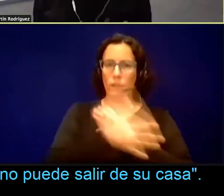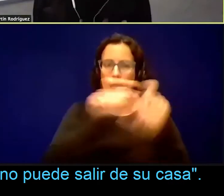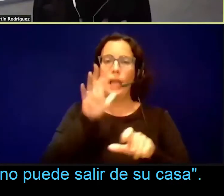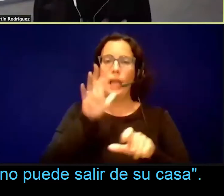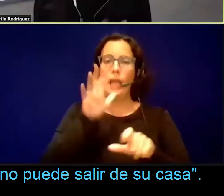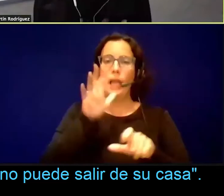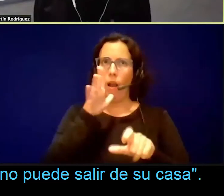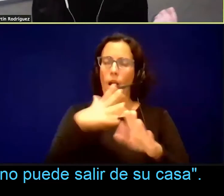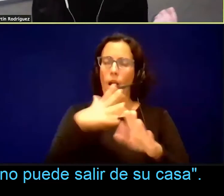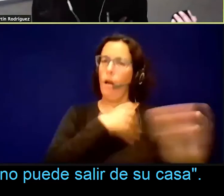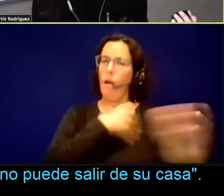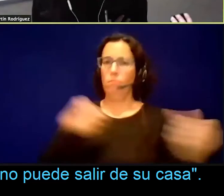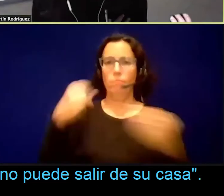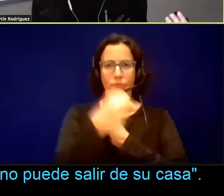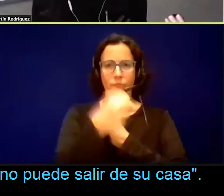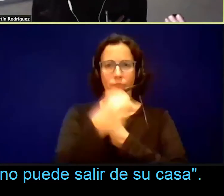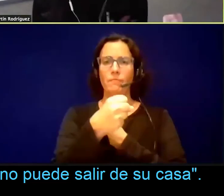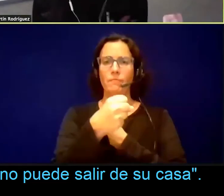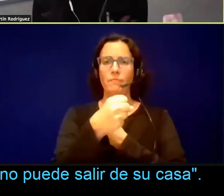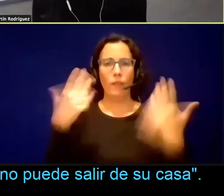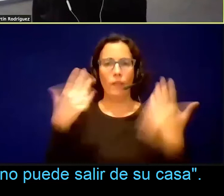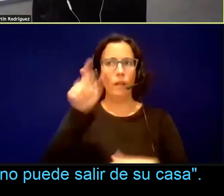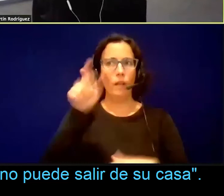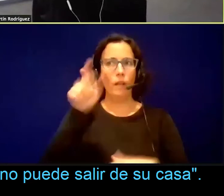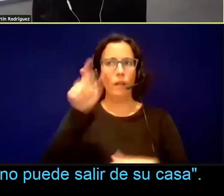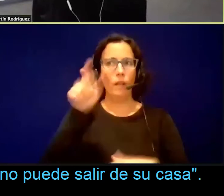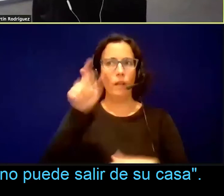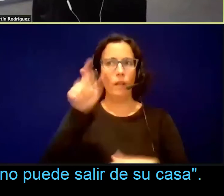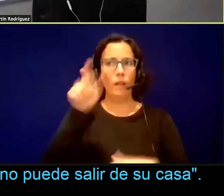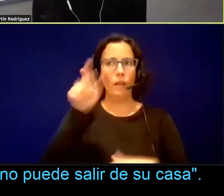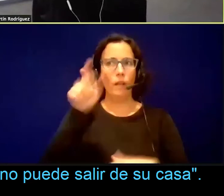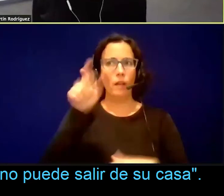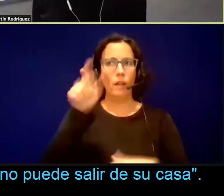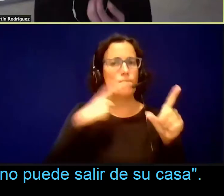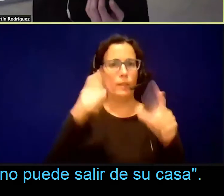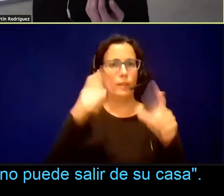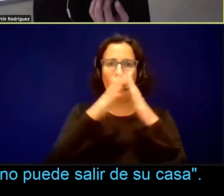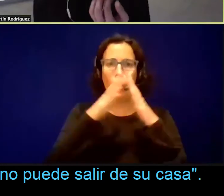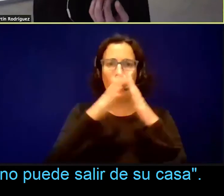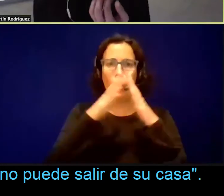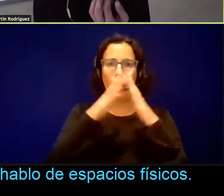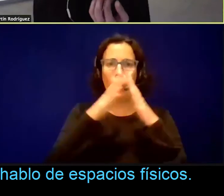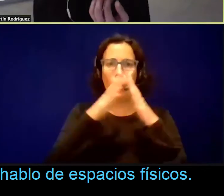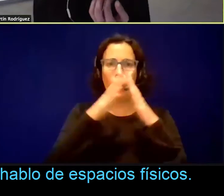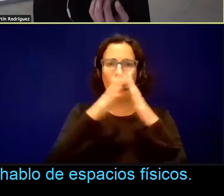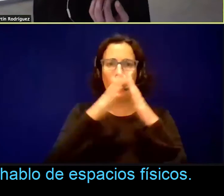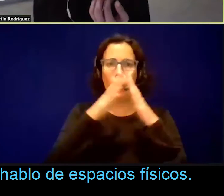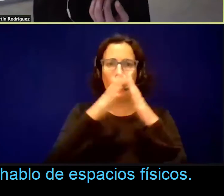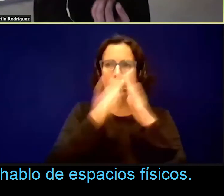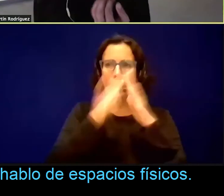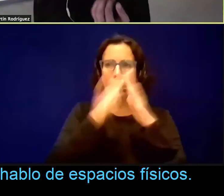es que esta pobre persona pues tiene dificultades o no puede salir de su casa. Es que es una situación tremenda. También con